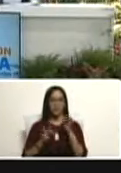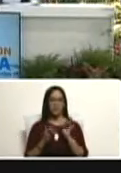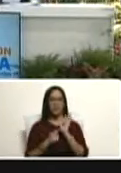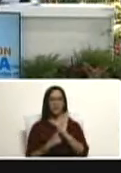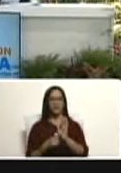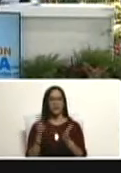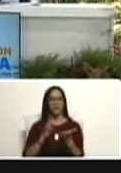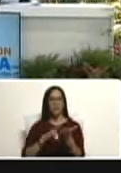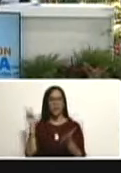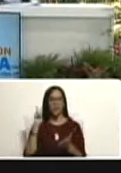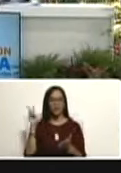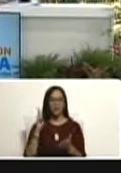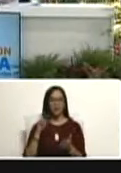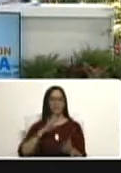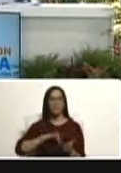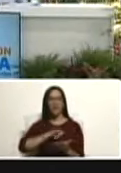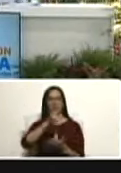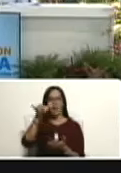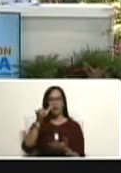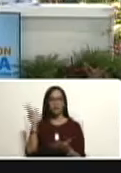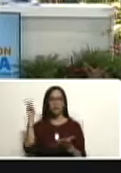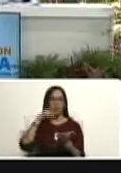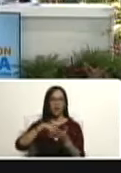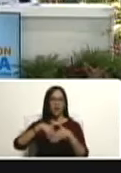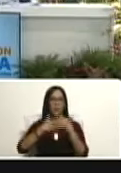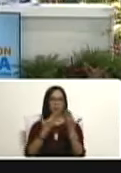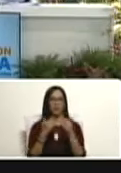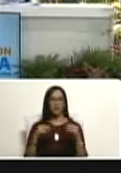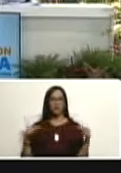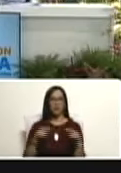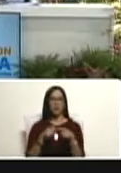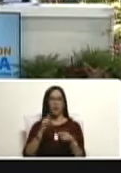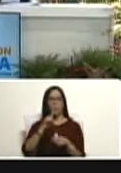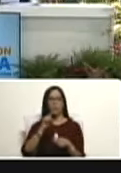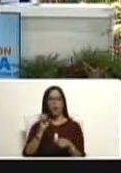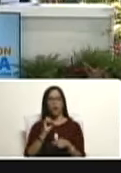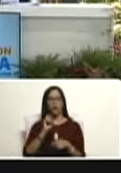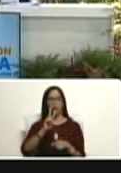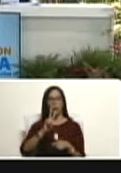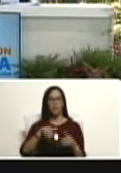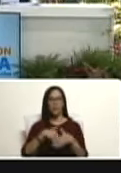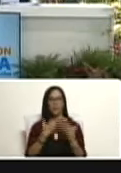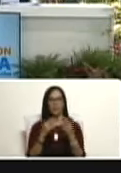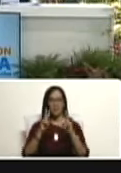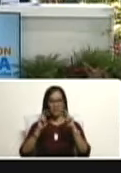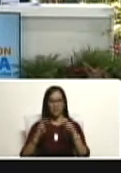Venezuela. Venía viajando, llegó en la madrugada, nos reunimos a la 1 o 2 de la mañana para revisar todo esto.